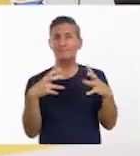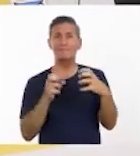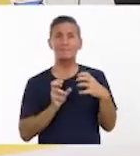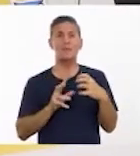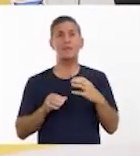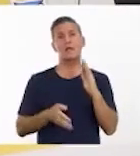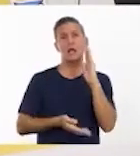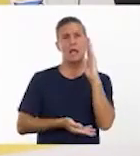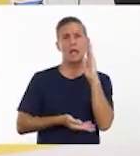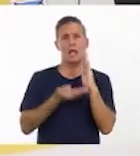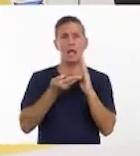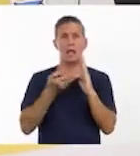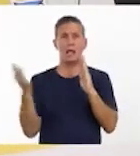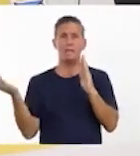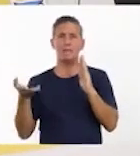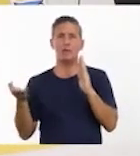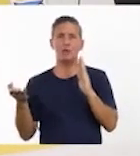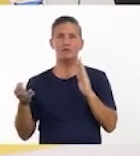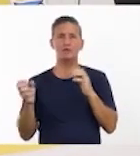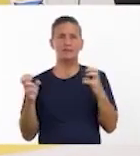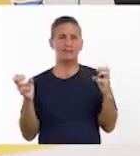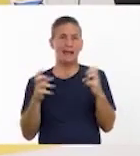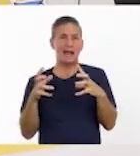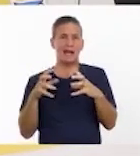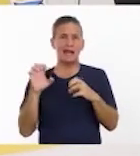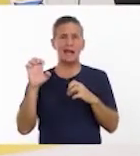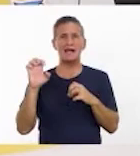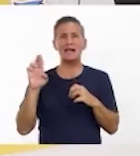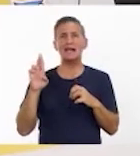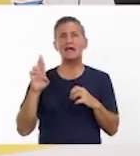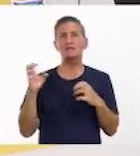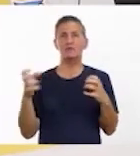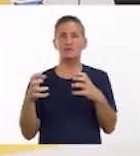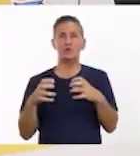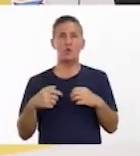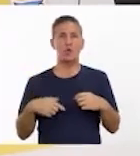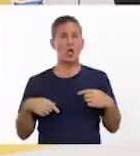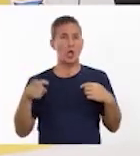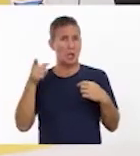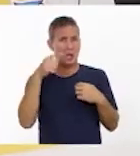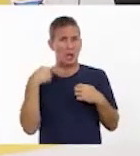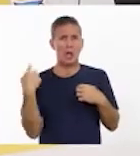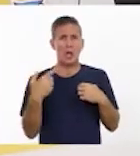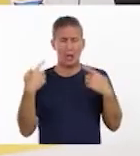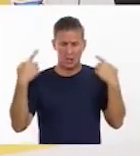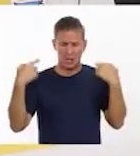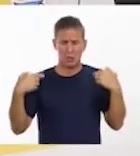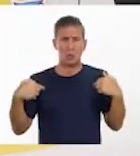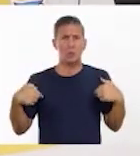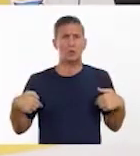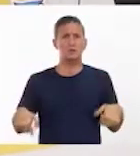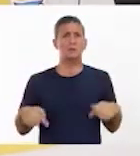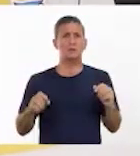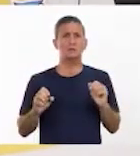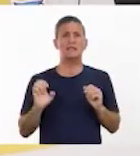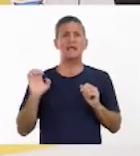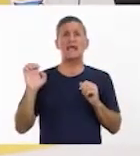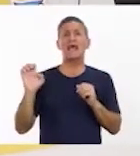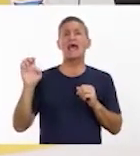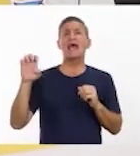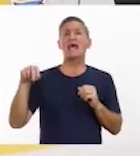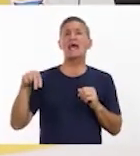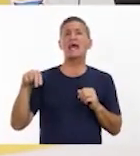y aumenta la velocidad de la reacción. Son muy importantes, de hecho en nuestro organismo tenemos catalizadores, son las